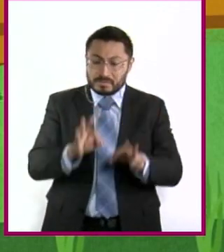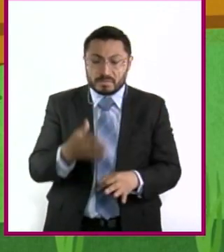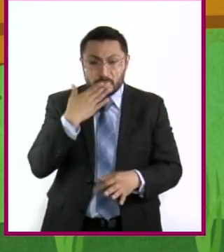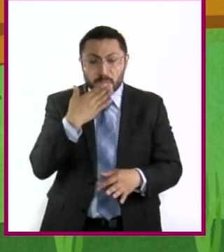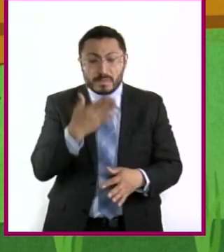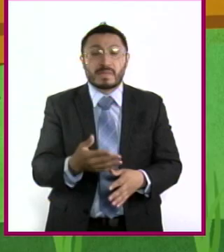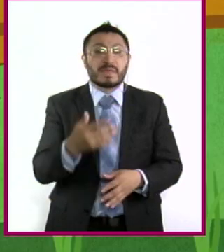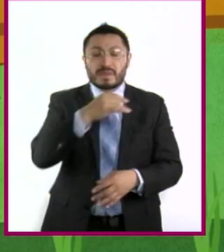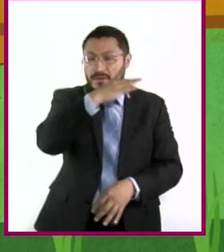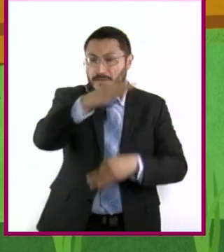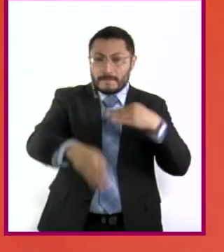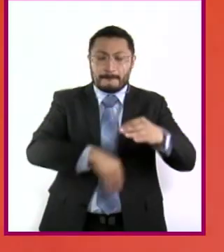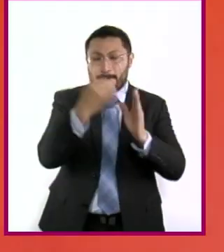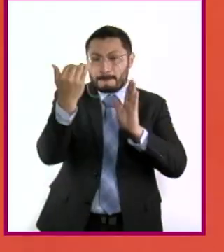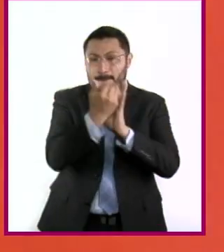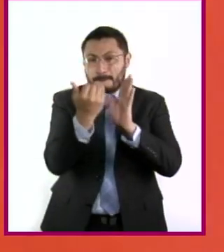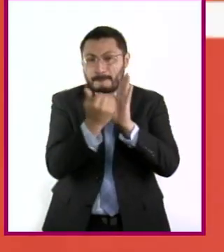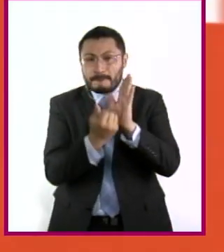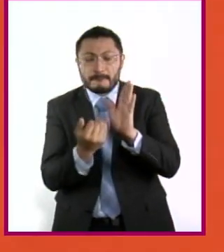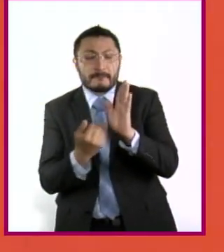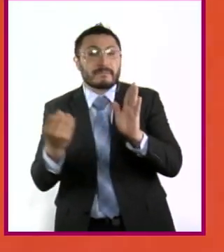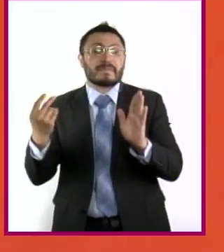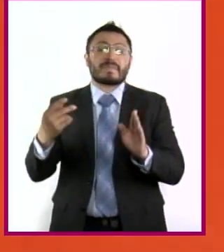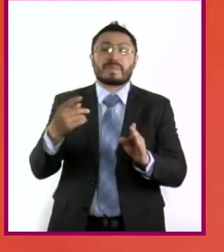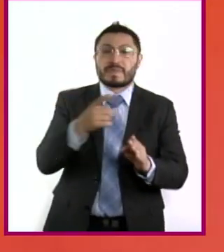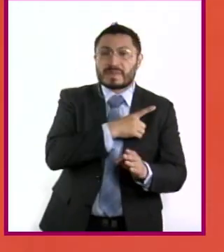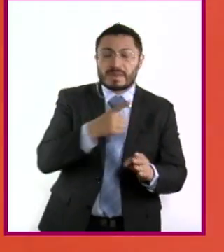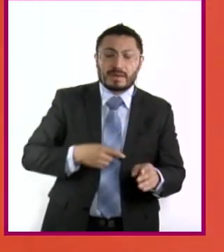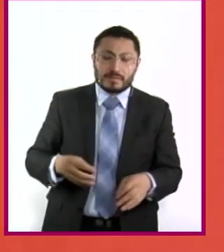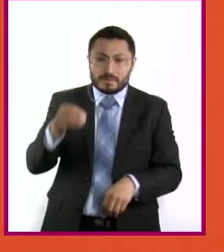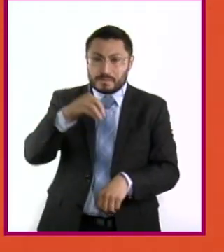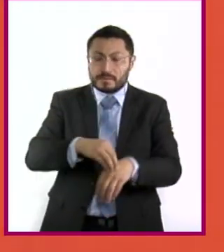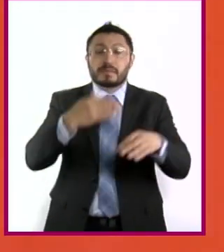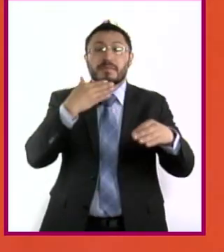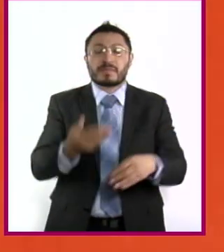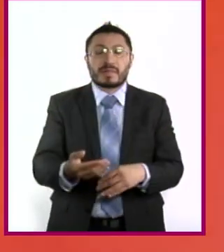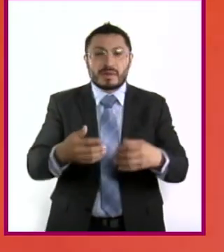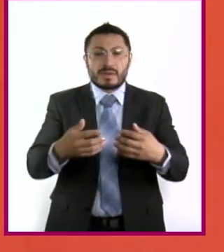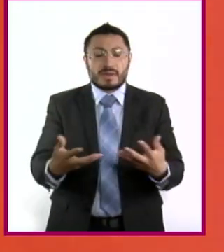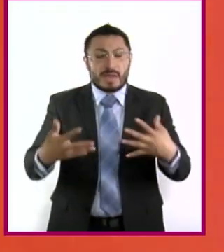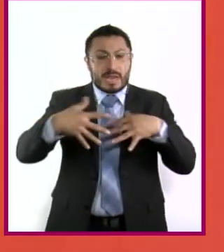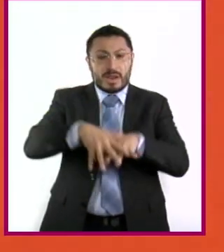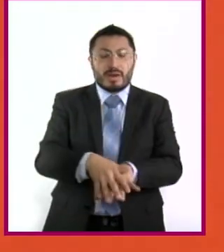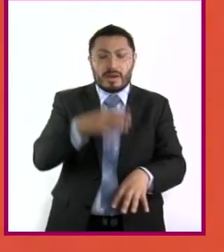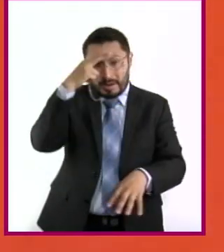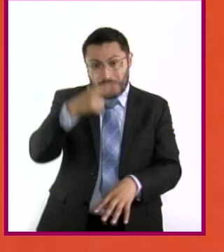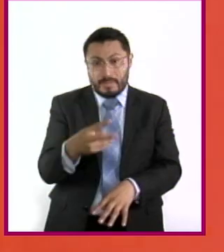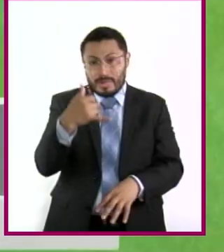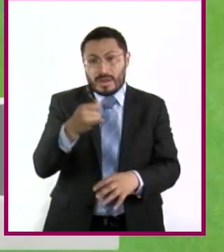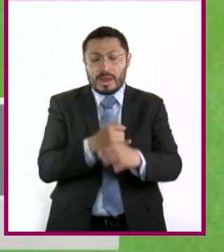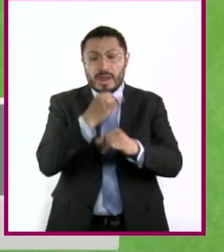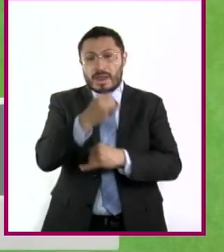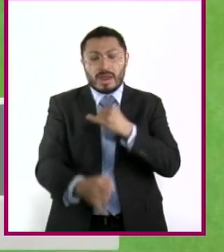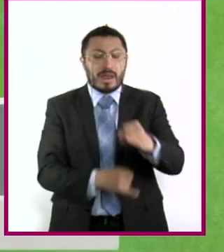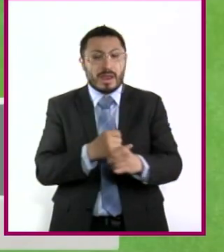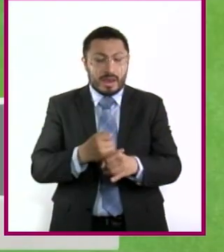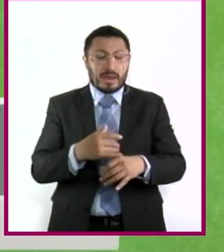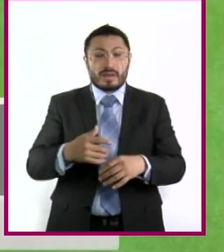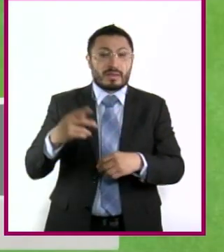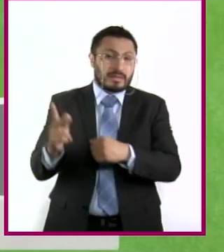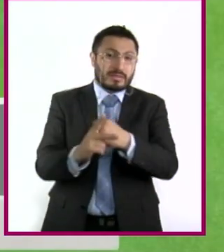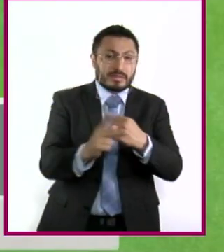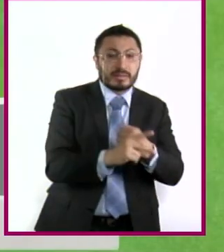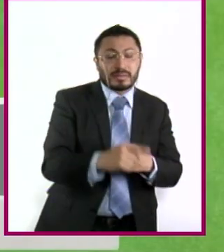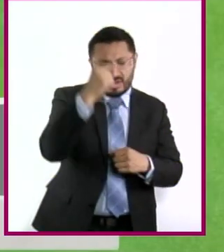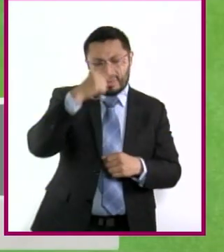políticas pues tienen que aplicarse de manera simultánea, tanto en México como a nivel internacional, para que podamos efectivamente ver